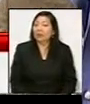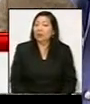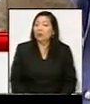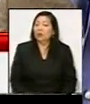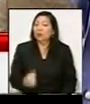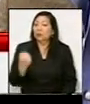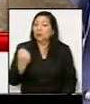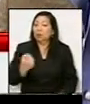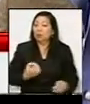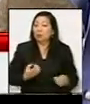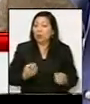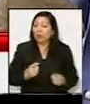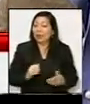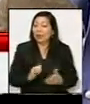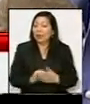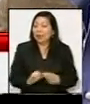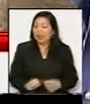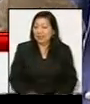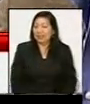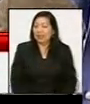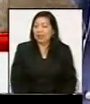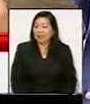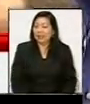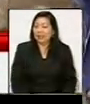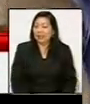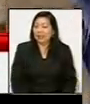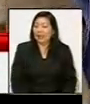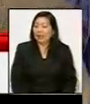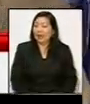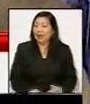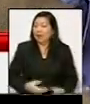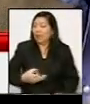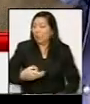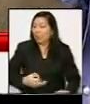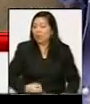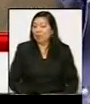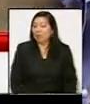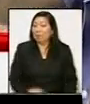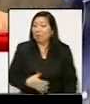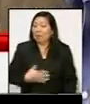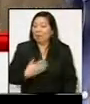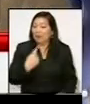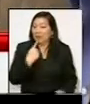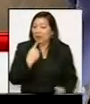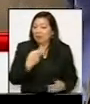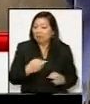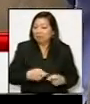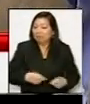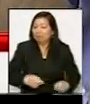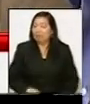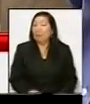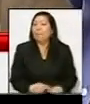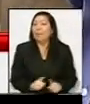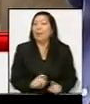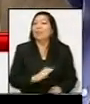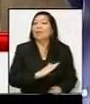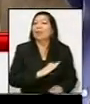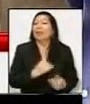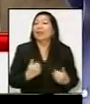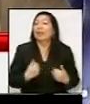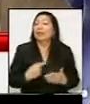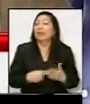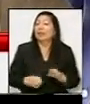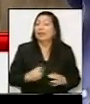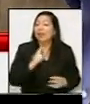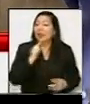suprema en el momento en el que se hace el respectivo juicio y discrepa de lo que haya podido determinar el parlamento pero el fiscal lo que tiene que hacer